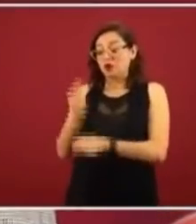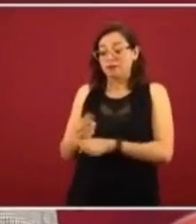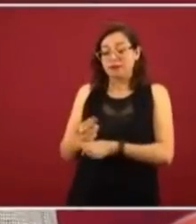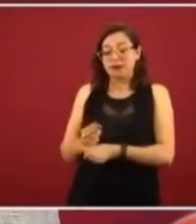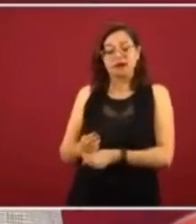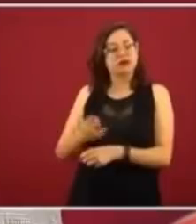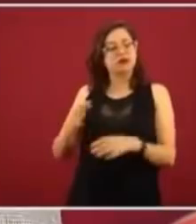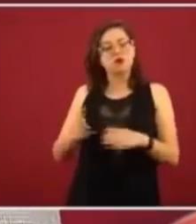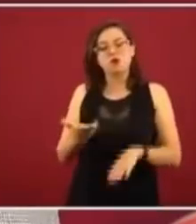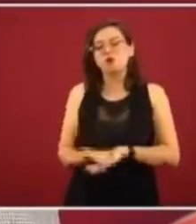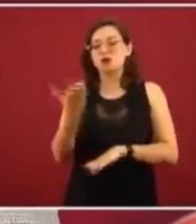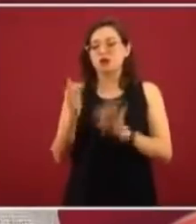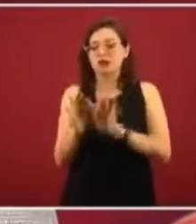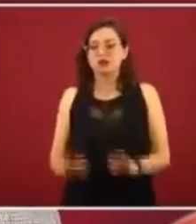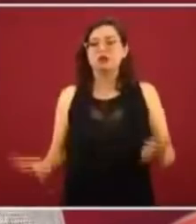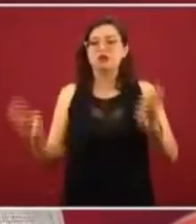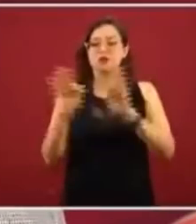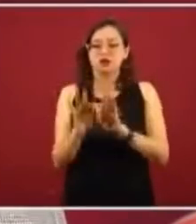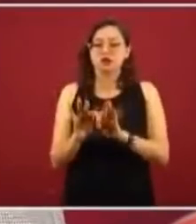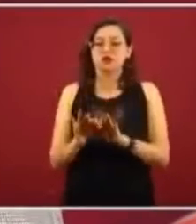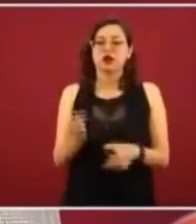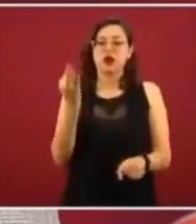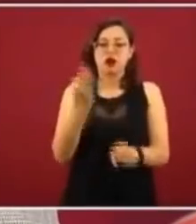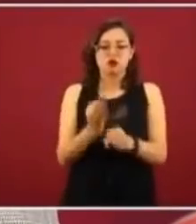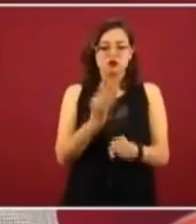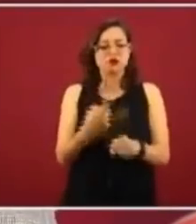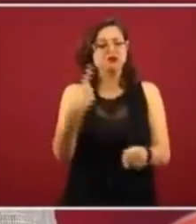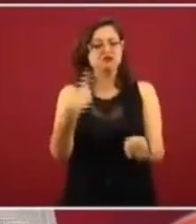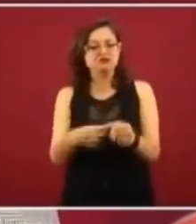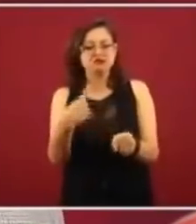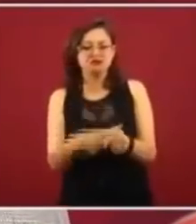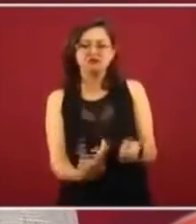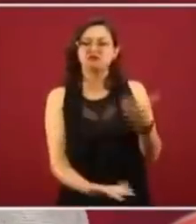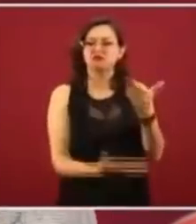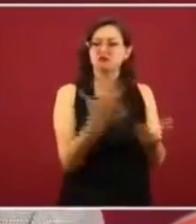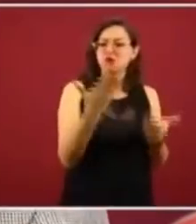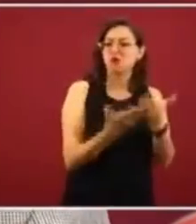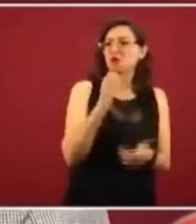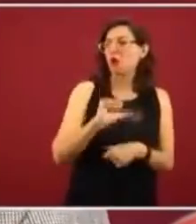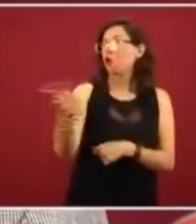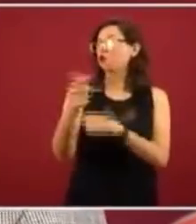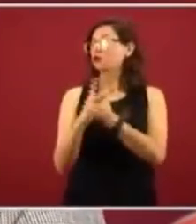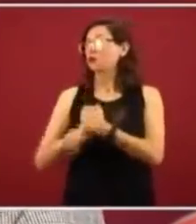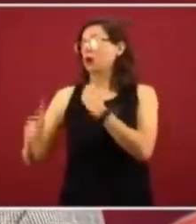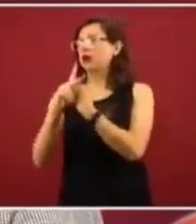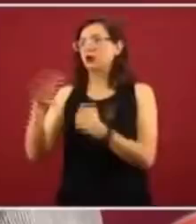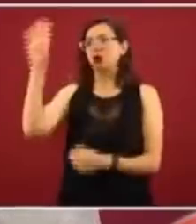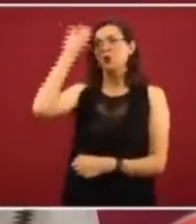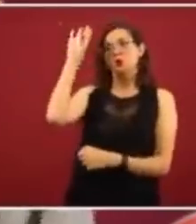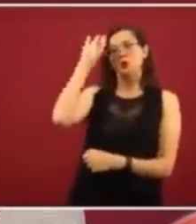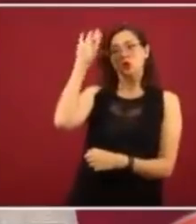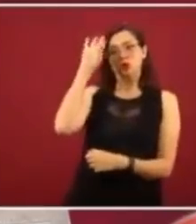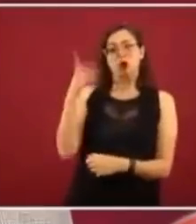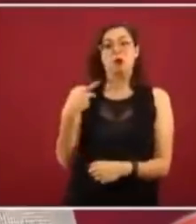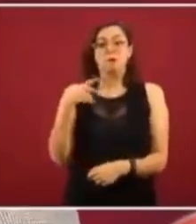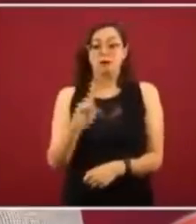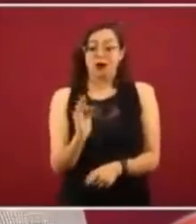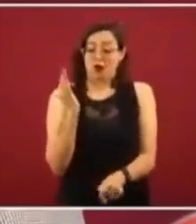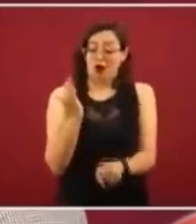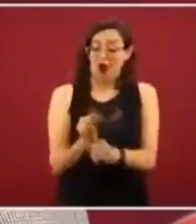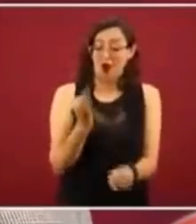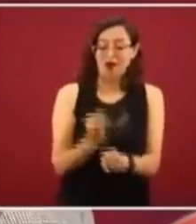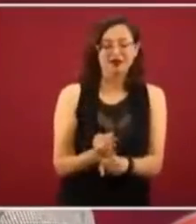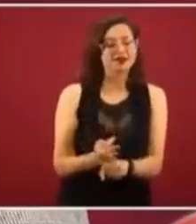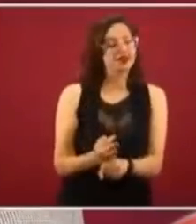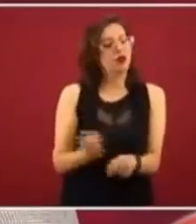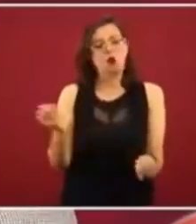de oportunidad es crucial. Ahorita tenemos pocos casos, comparados con otros países. Pero este es el momento